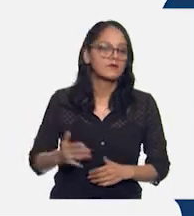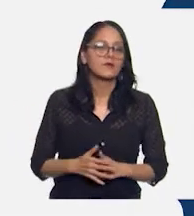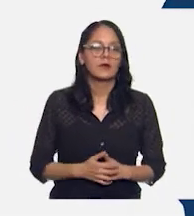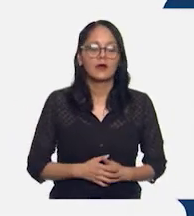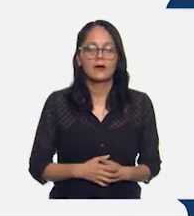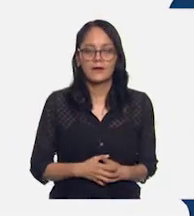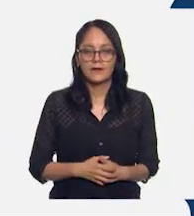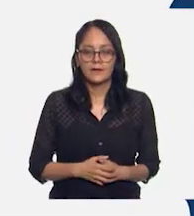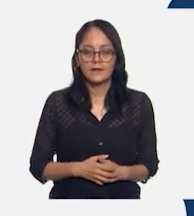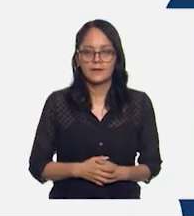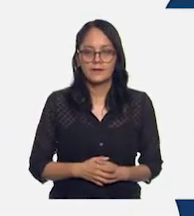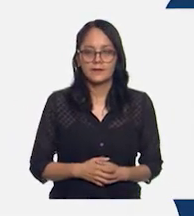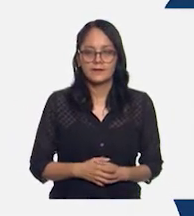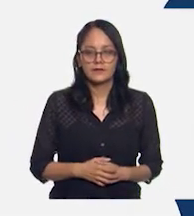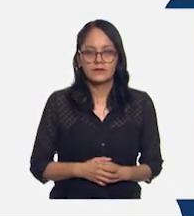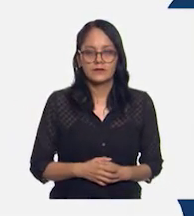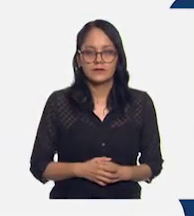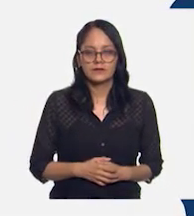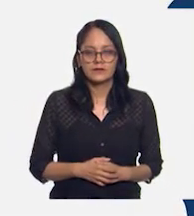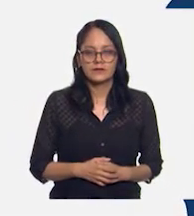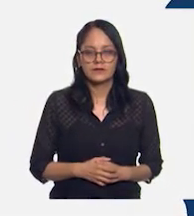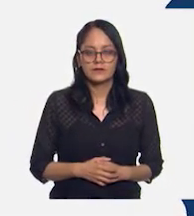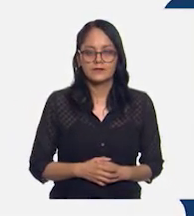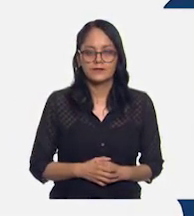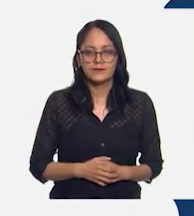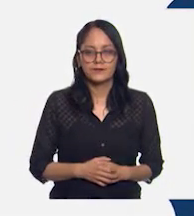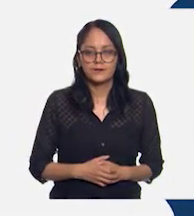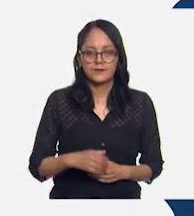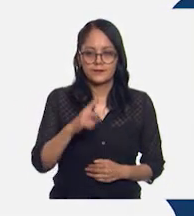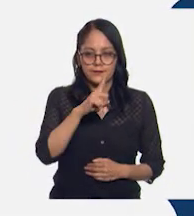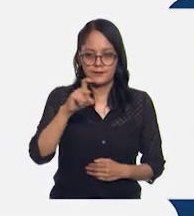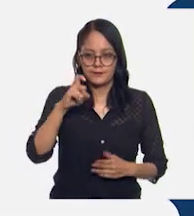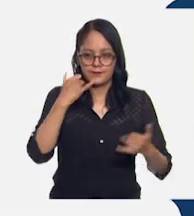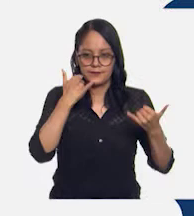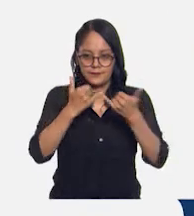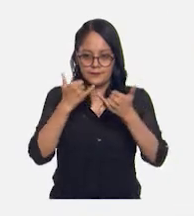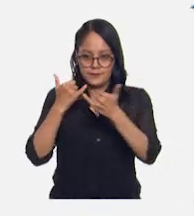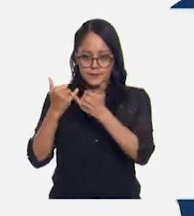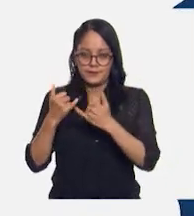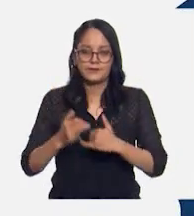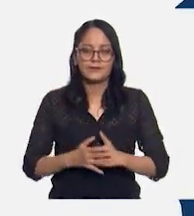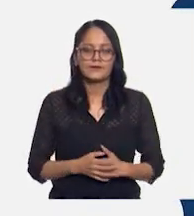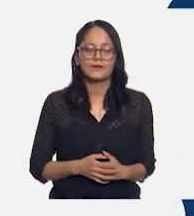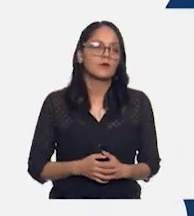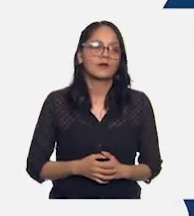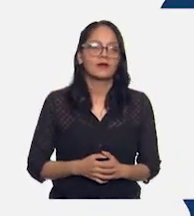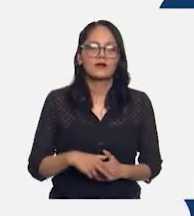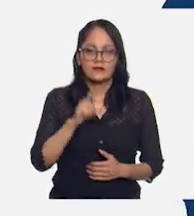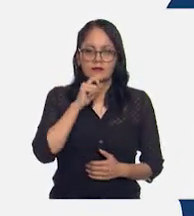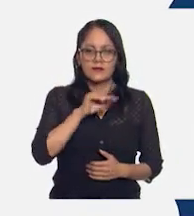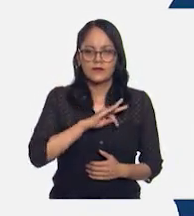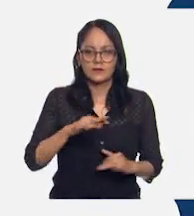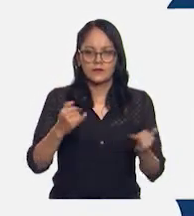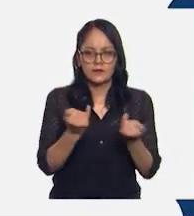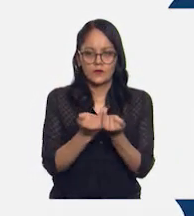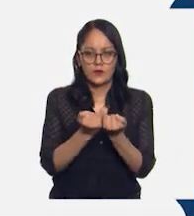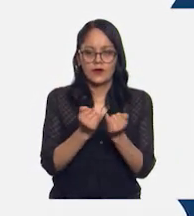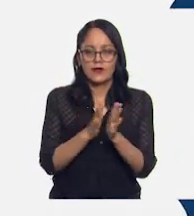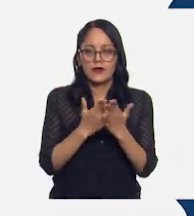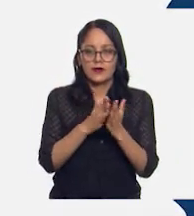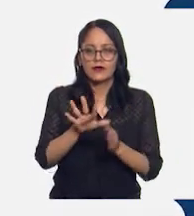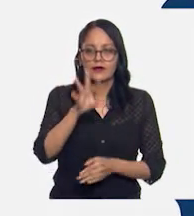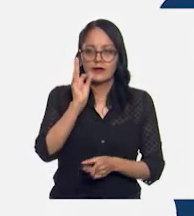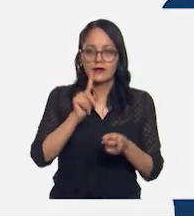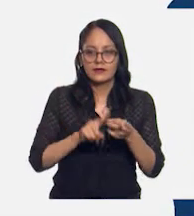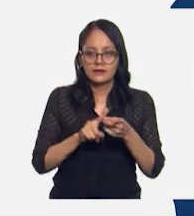55 41 72 04 13 con 100 líneas. También puedes encontrar los libros de texto